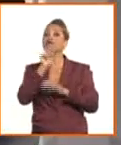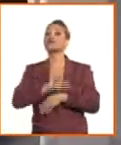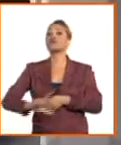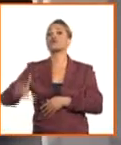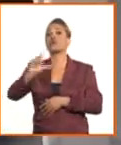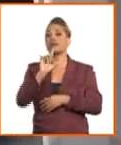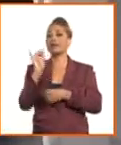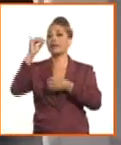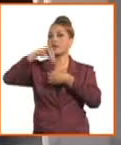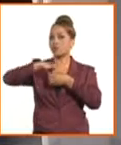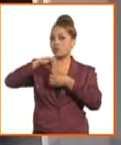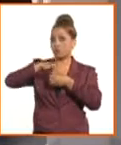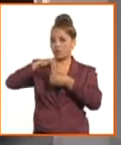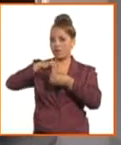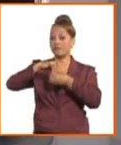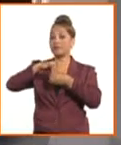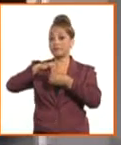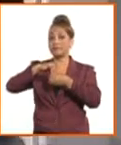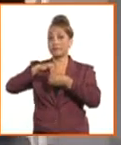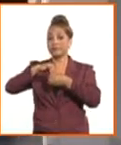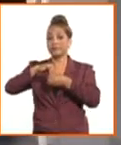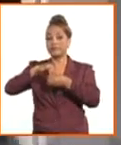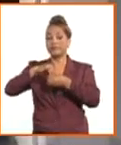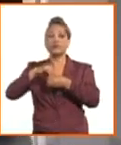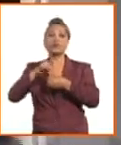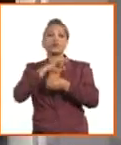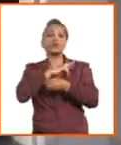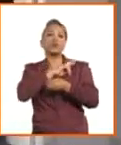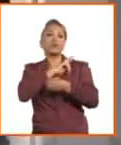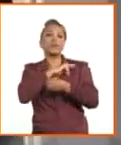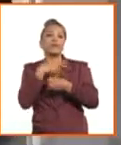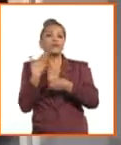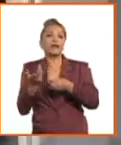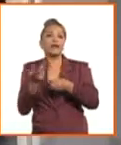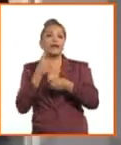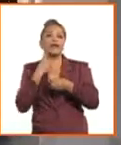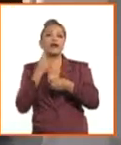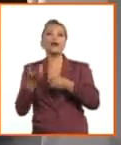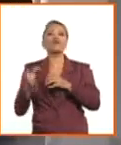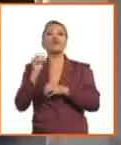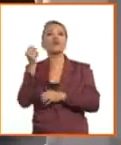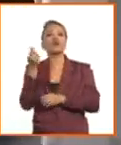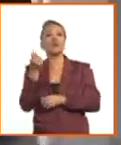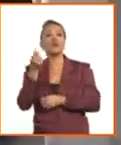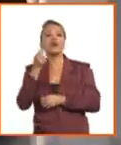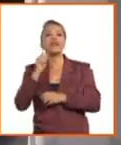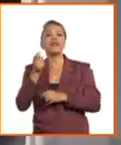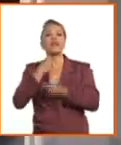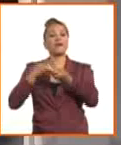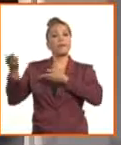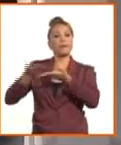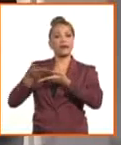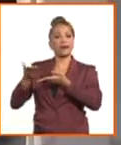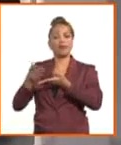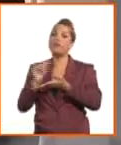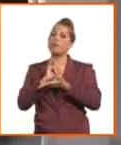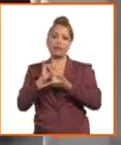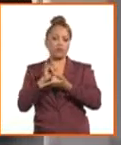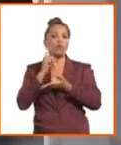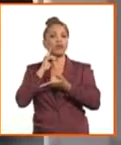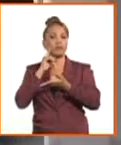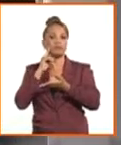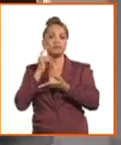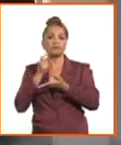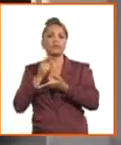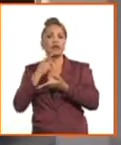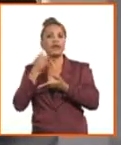inclusiva, que no responde exactamente al diseño de una economía de mercado, pero que tiene que tomar en cuenta el mercado,